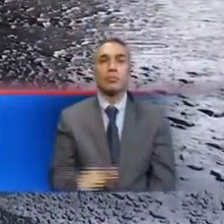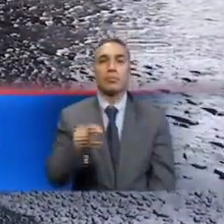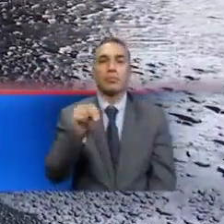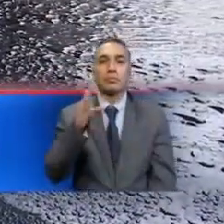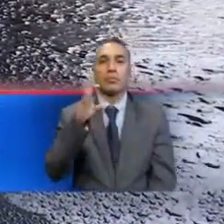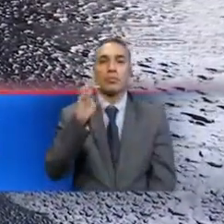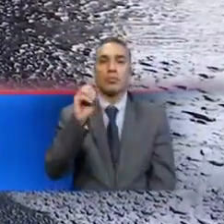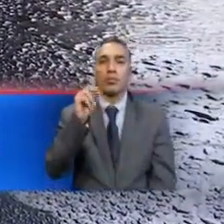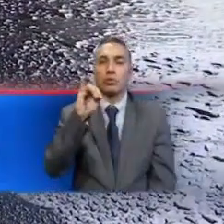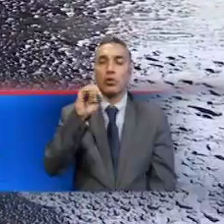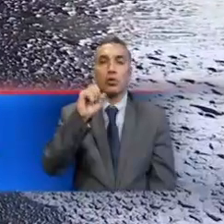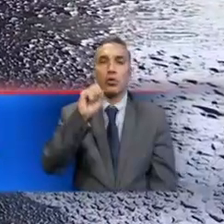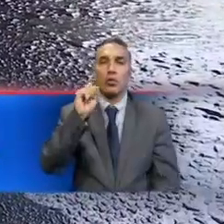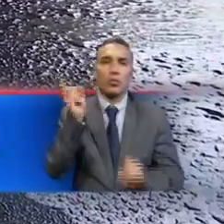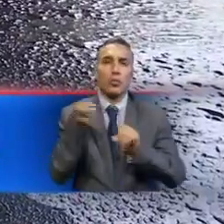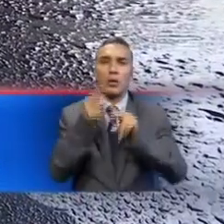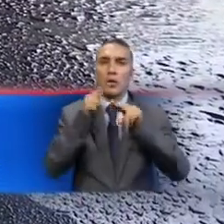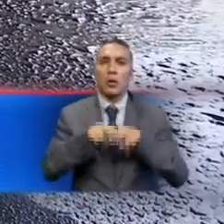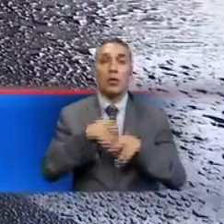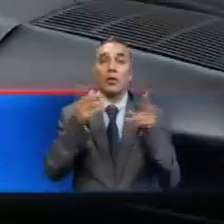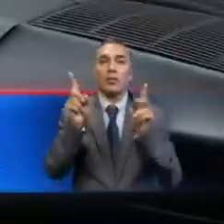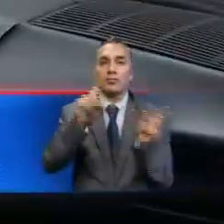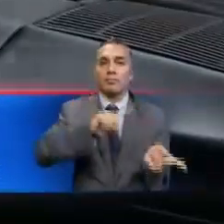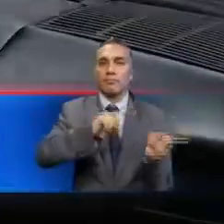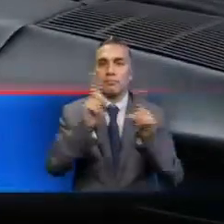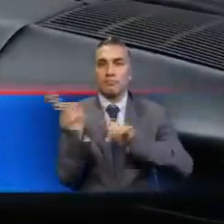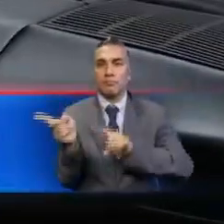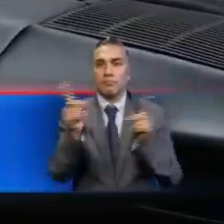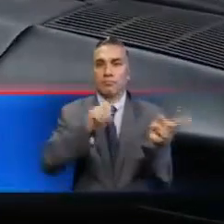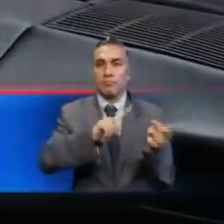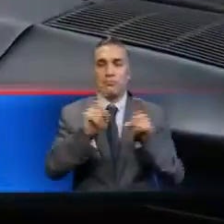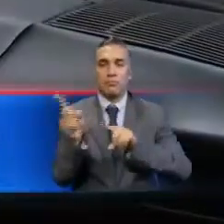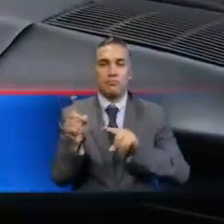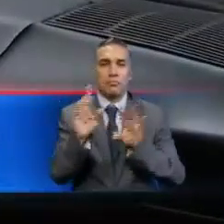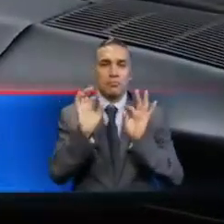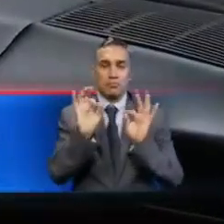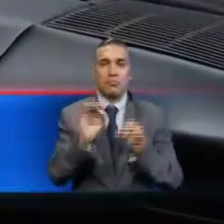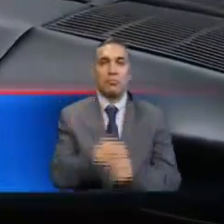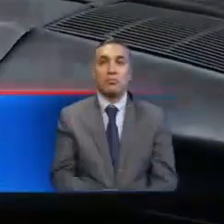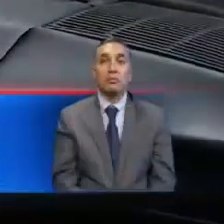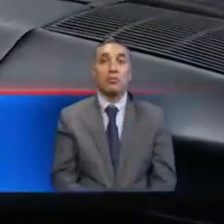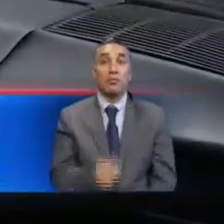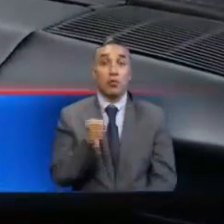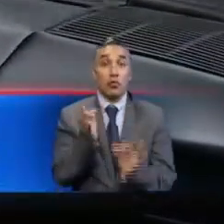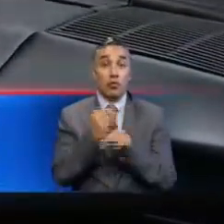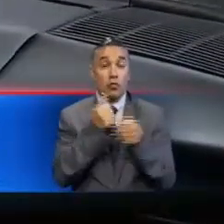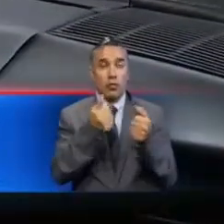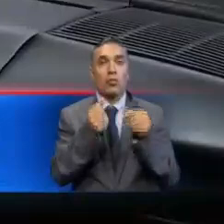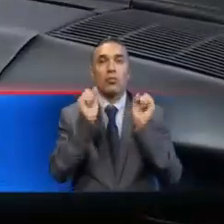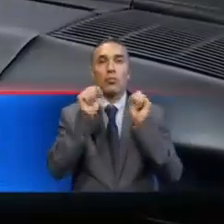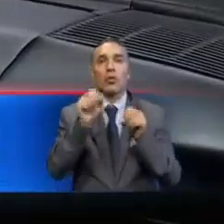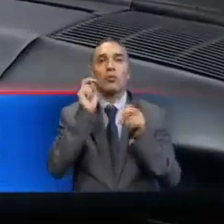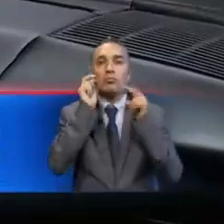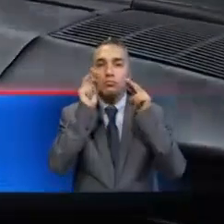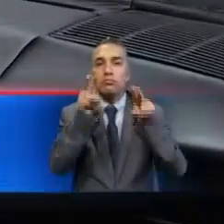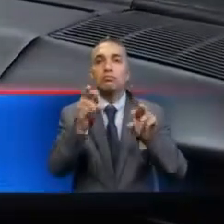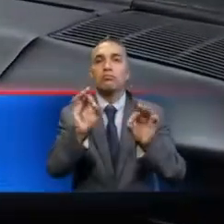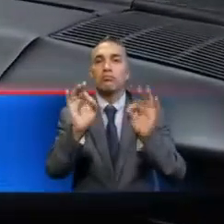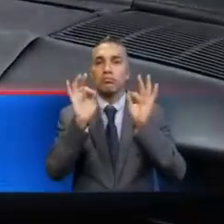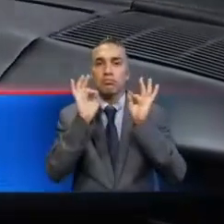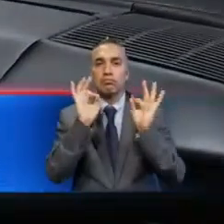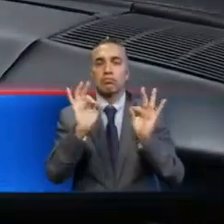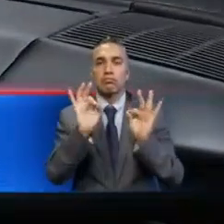Orellana señala que lo primero a revisar son los limpiaparabrisas, también conocidos como plumas, pues de su funcionamiento dependerá que el conductor